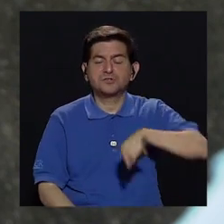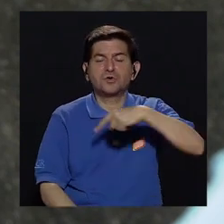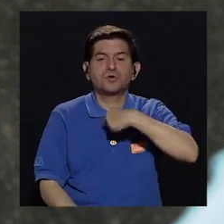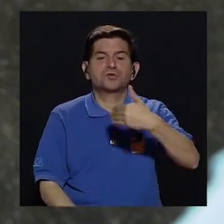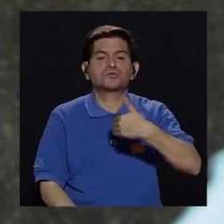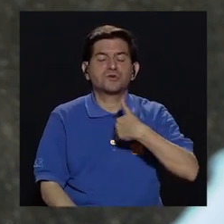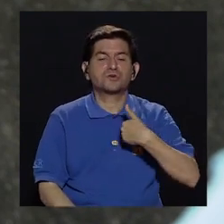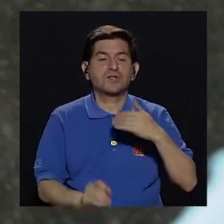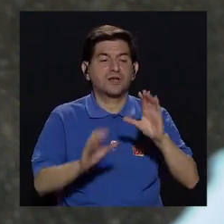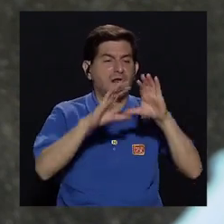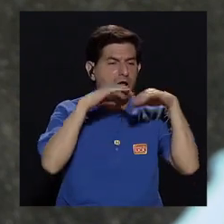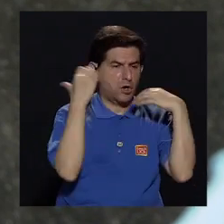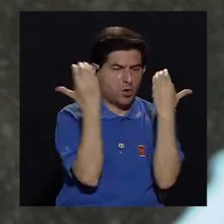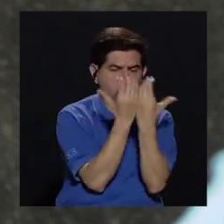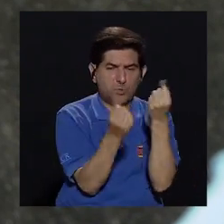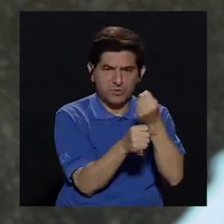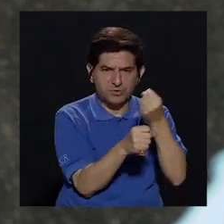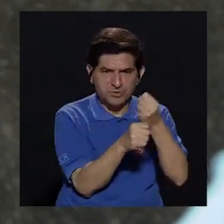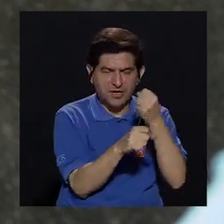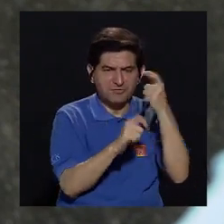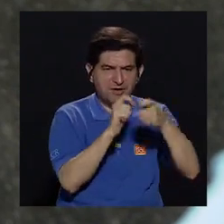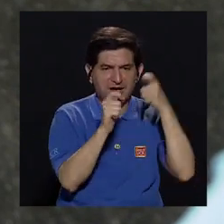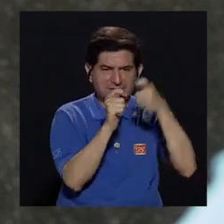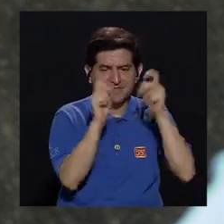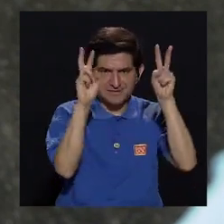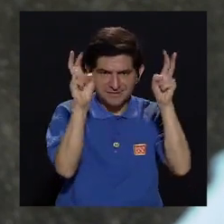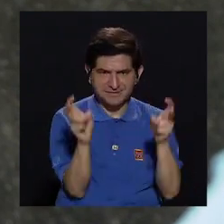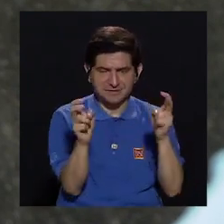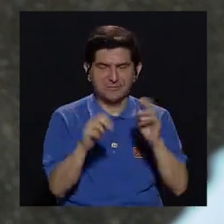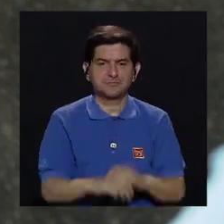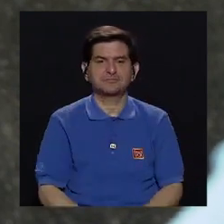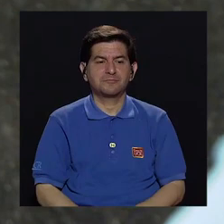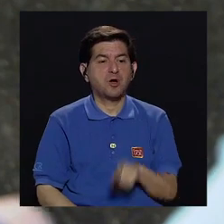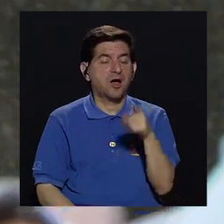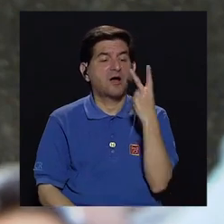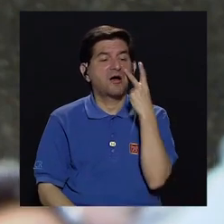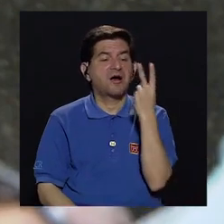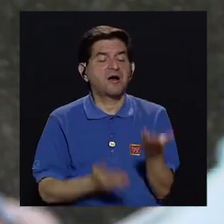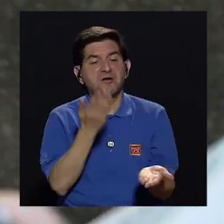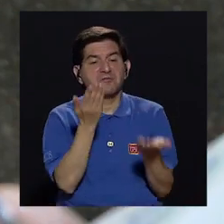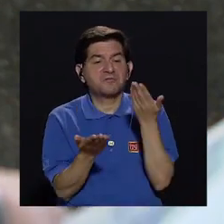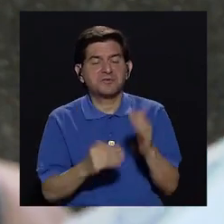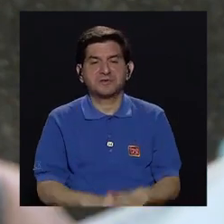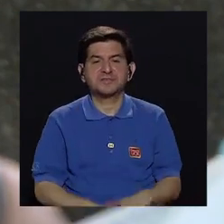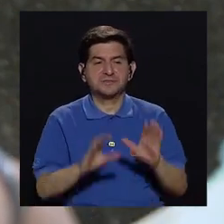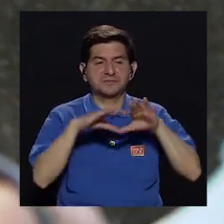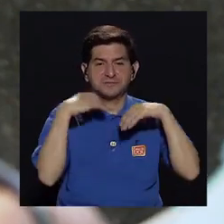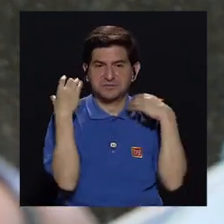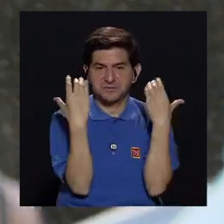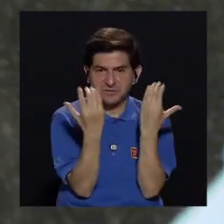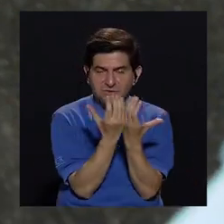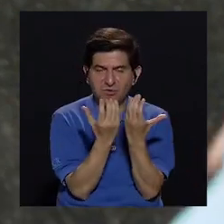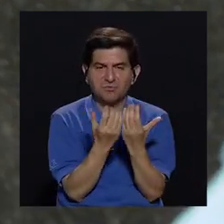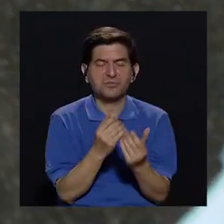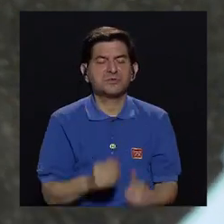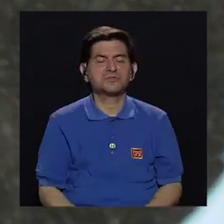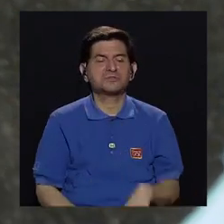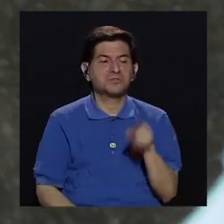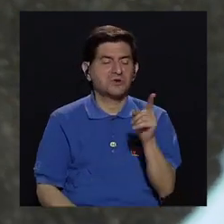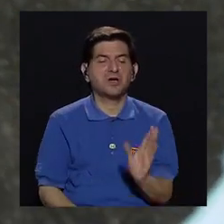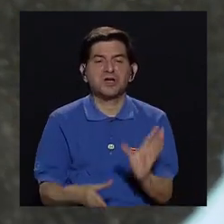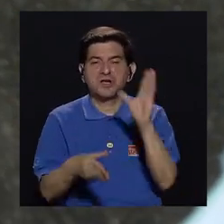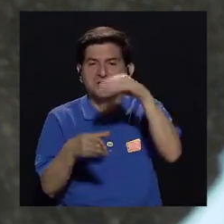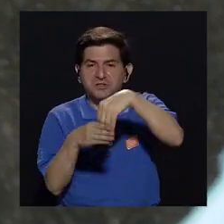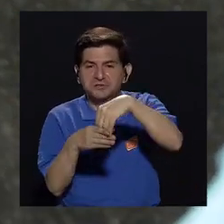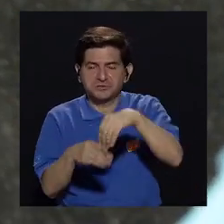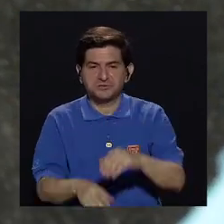nosotros tenemos comisiones que trabajan temas específicos. Entonces ahí veríamos a qué comisión podríamos